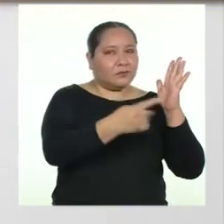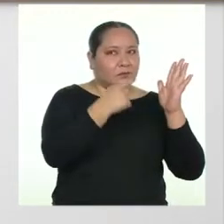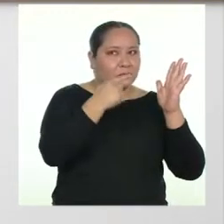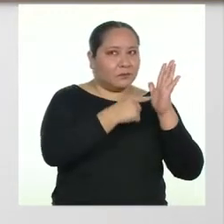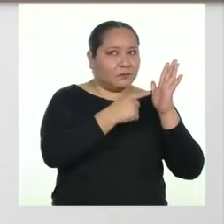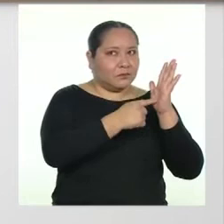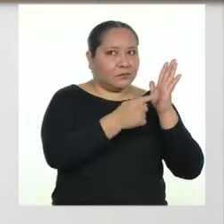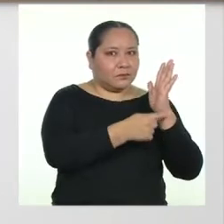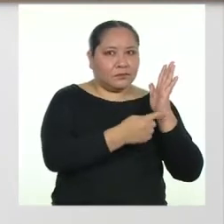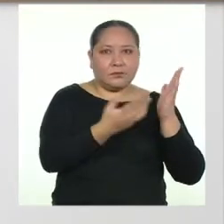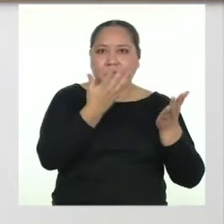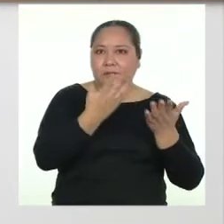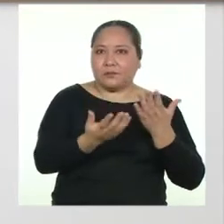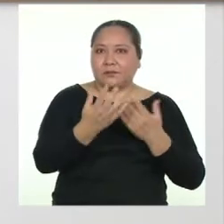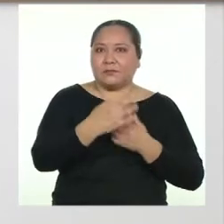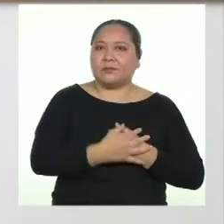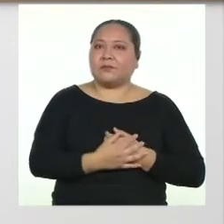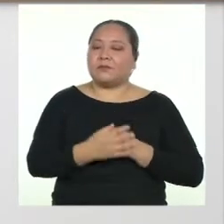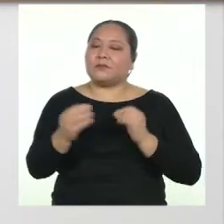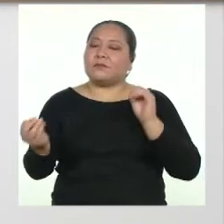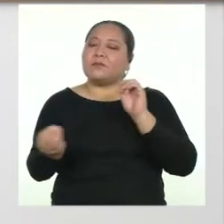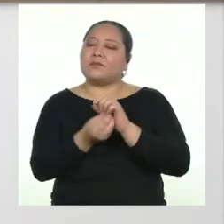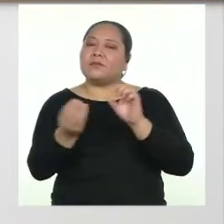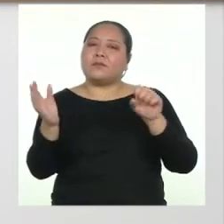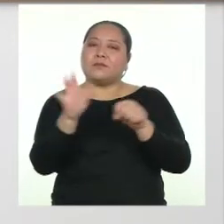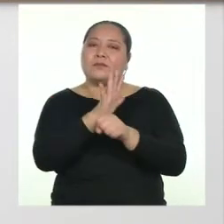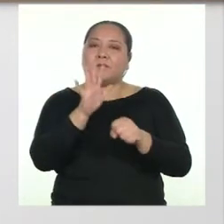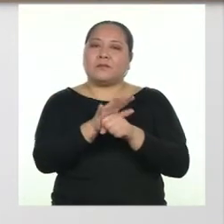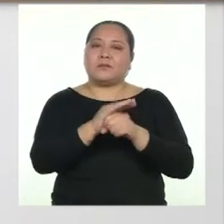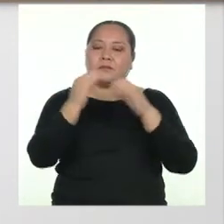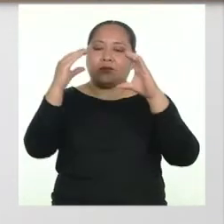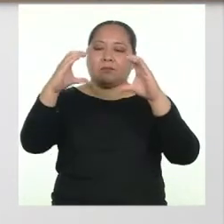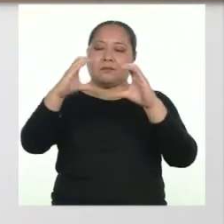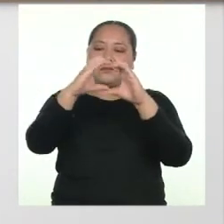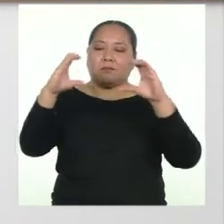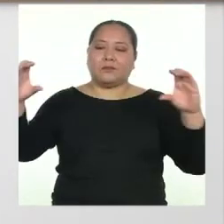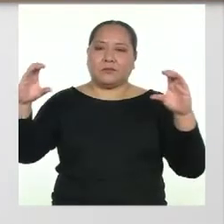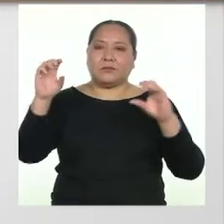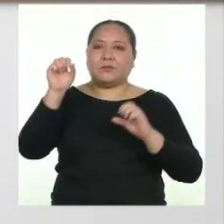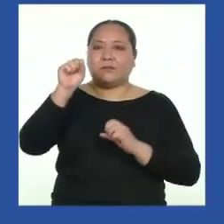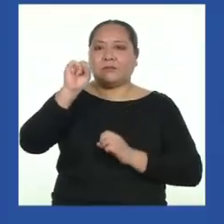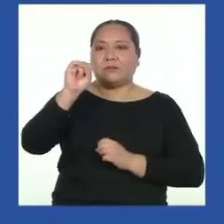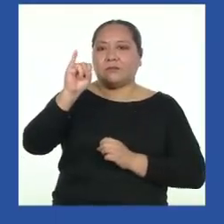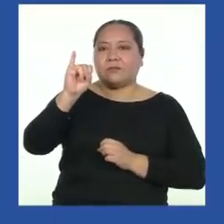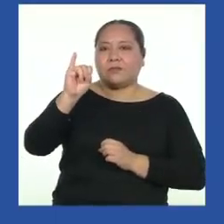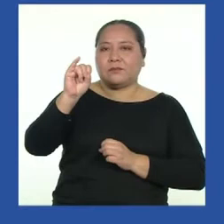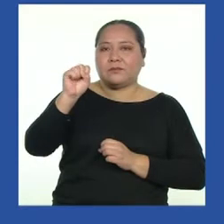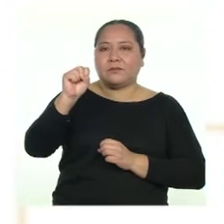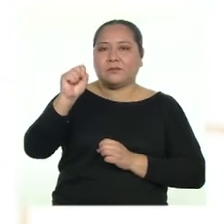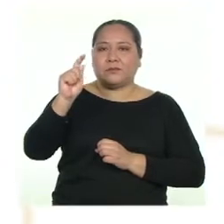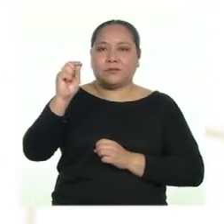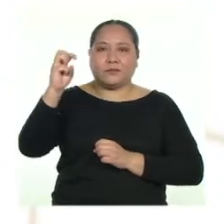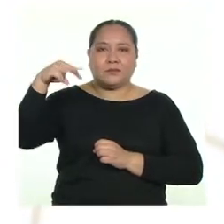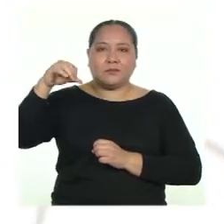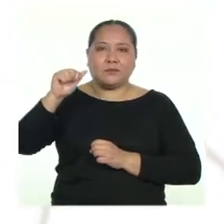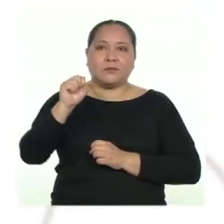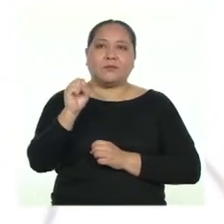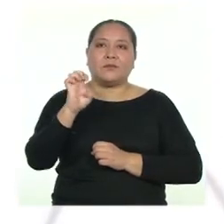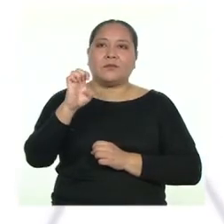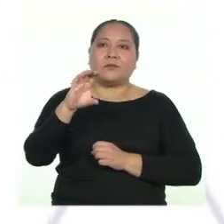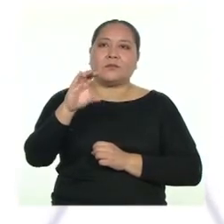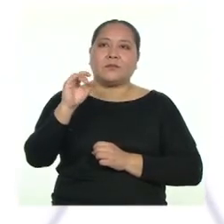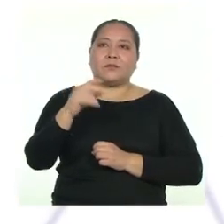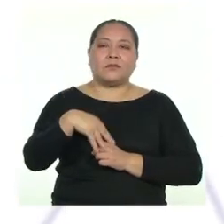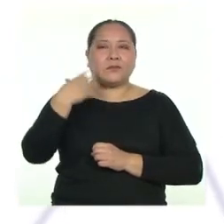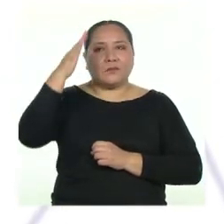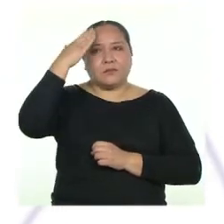que estos deben satisfacer al sistema de ecuaciones que acabamos de encontrar. Sabemos que la cantidad